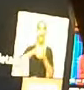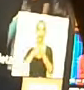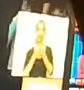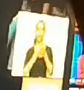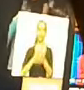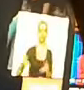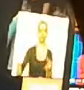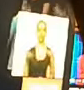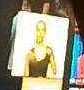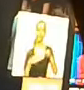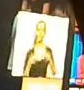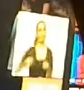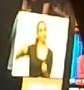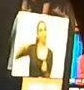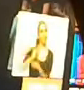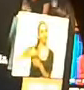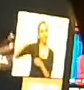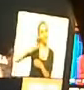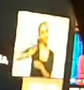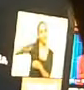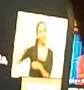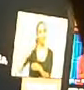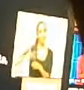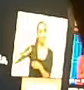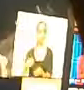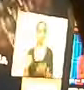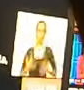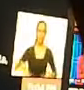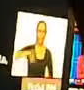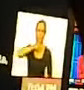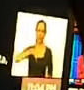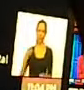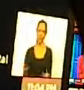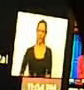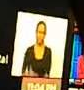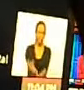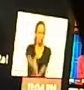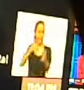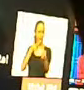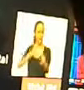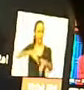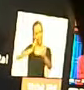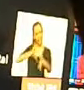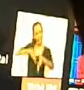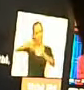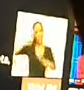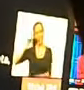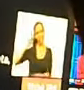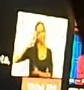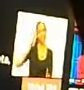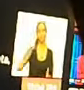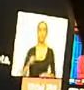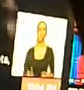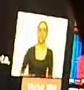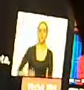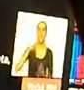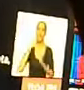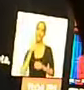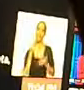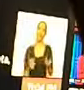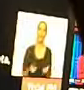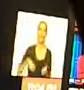maleta, que a la derecha le queda la puerta, antes que militante agarre su bayoneta, y te demuestre que esta tierra se respeta, y a la quinta columna que agarre